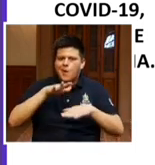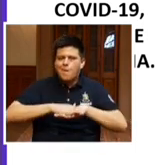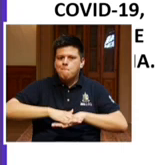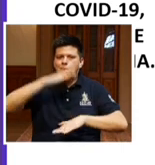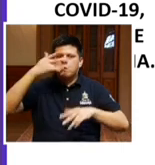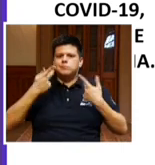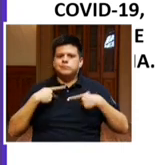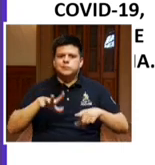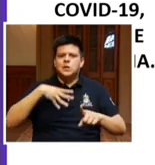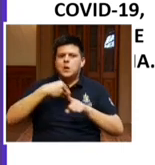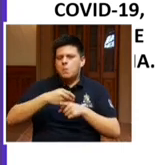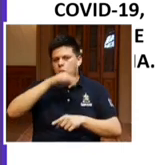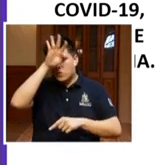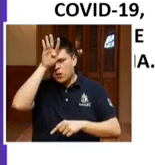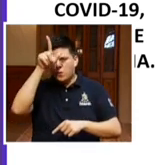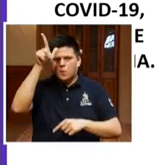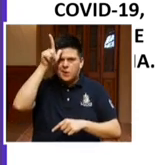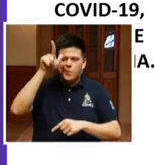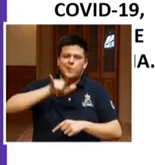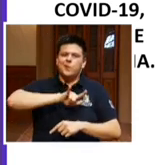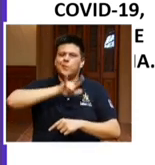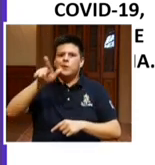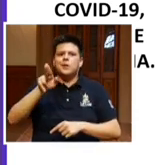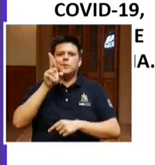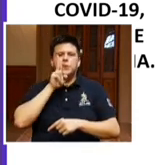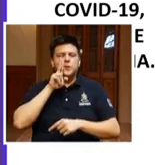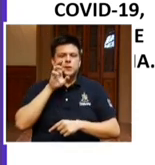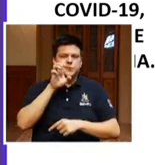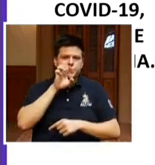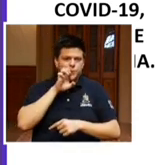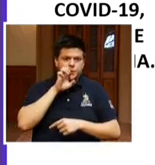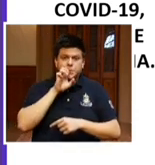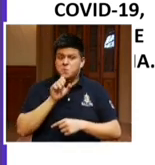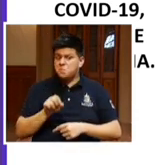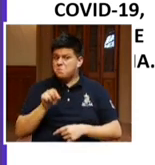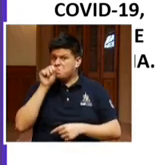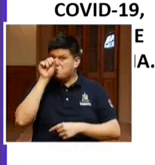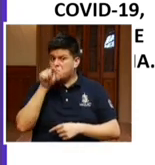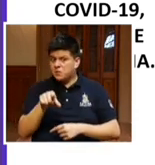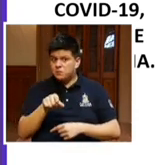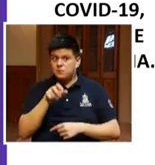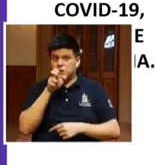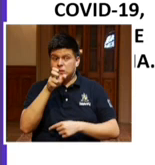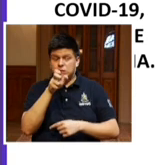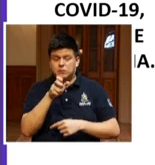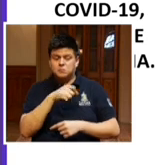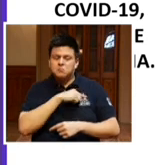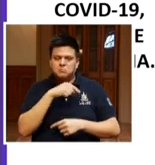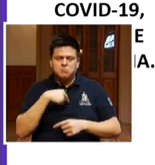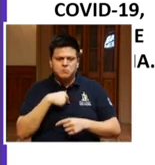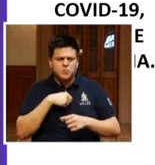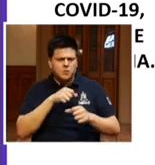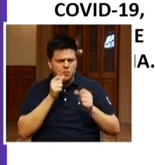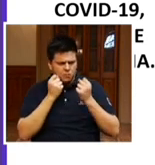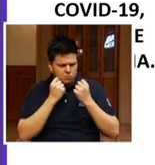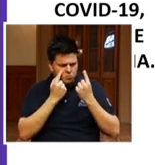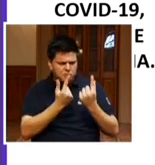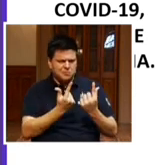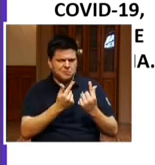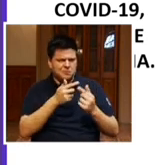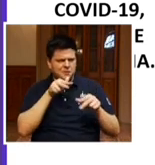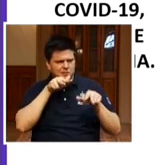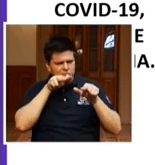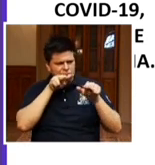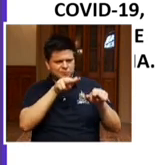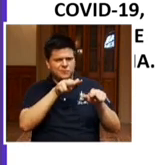Monterrey, Guadalupe, Apodaca, San Nicolás y Escobedo, pero también llama la atención que